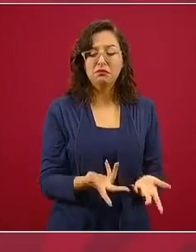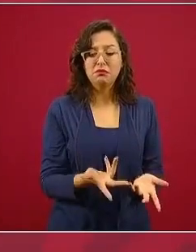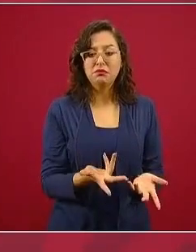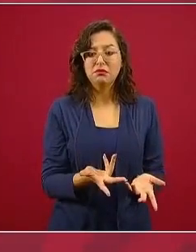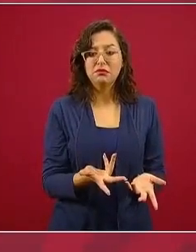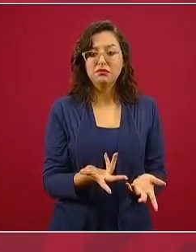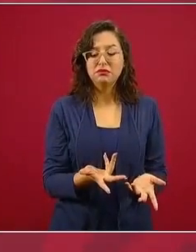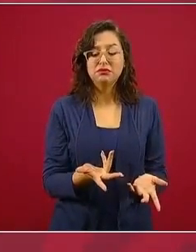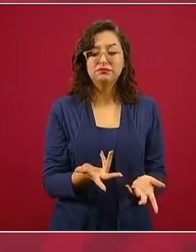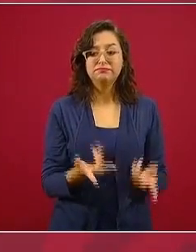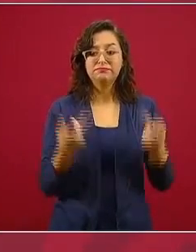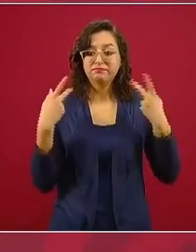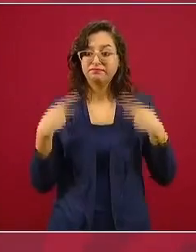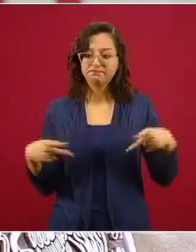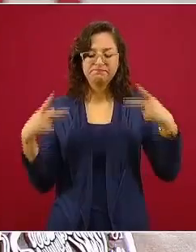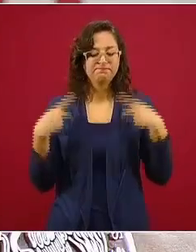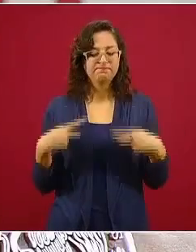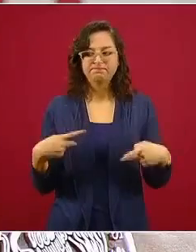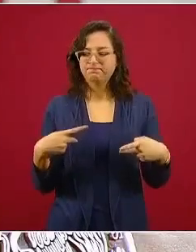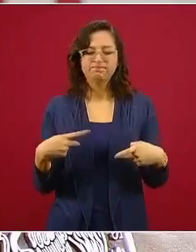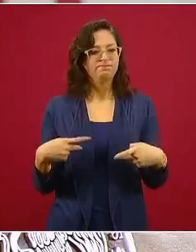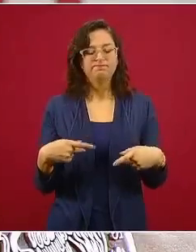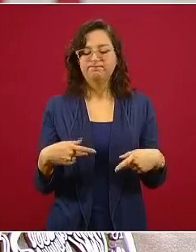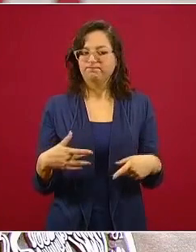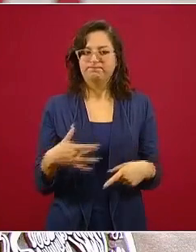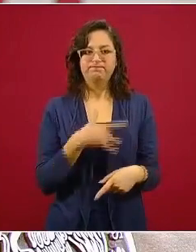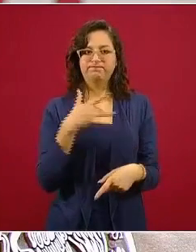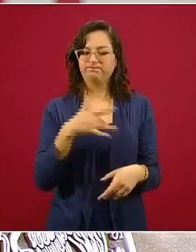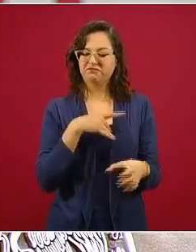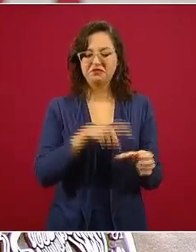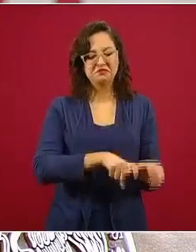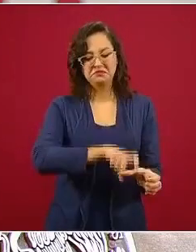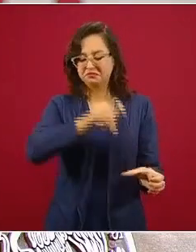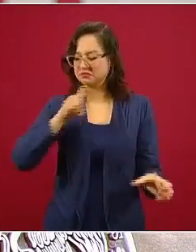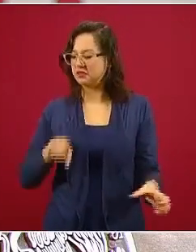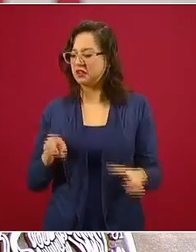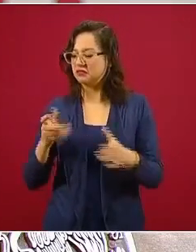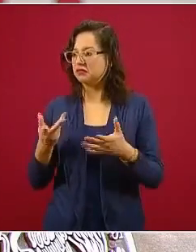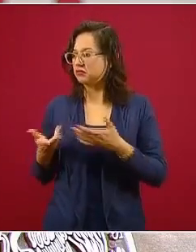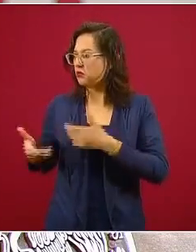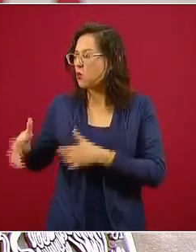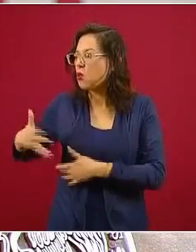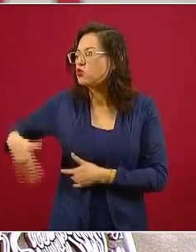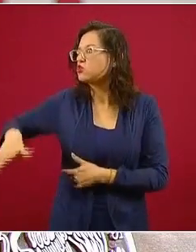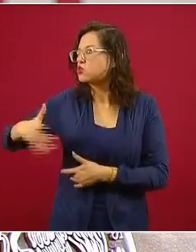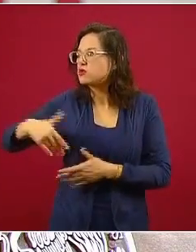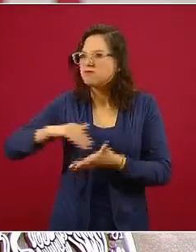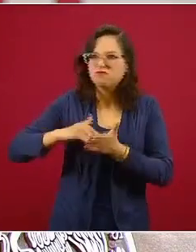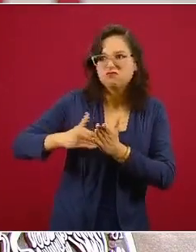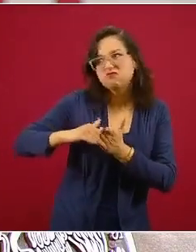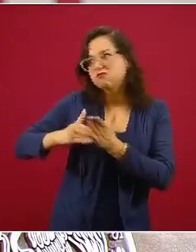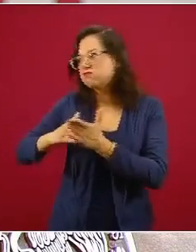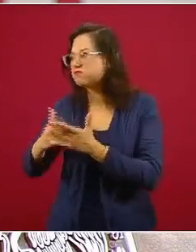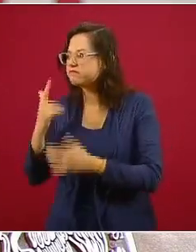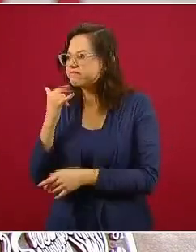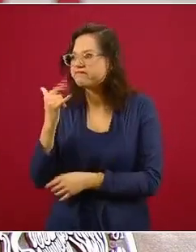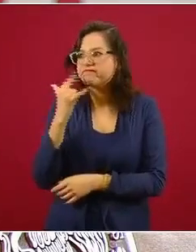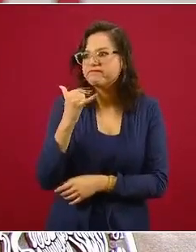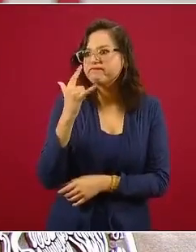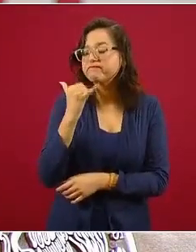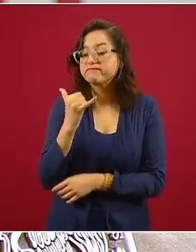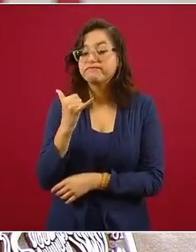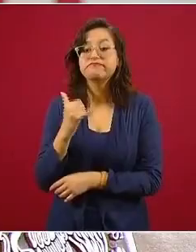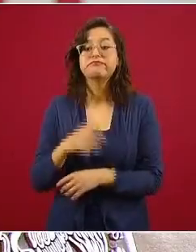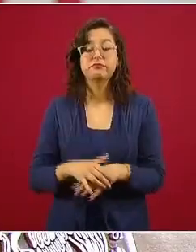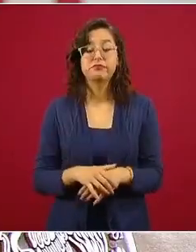La gente ha tomado sus decisiones para tener ingresos y sí, en efecto, el peso